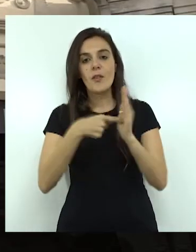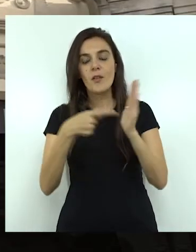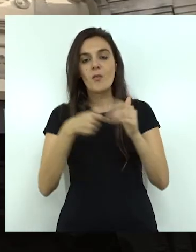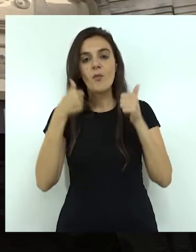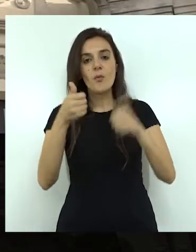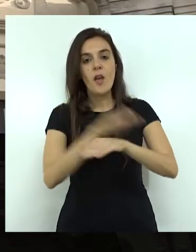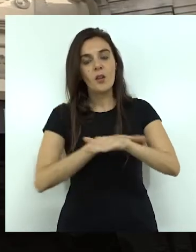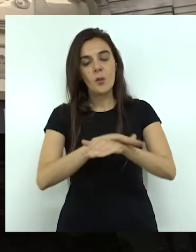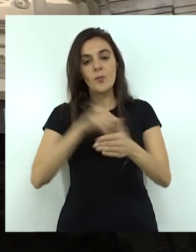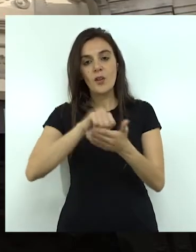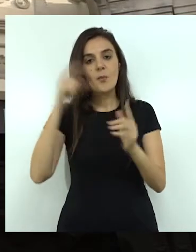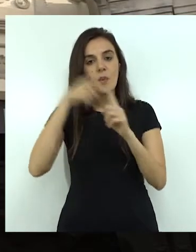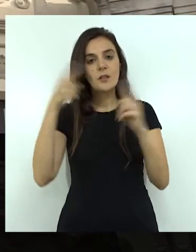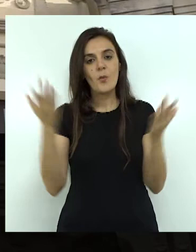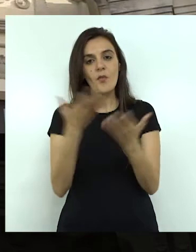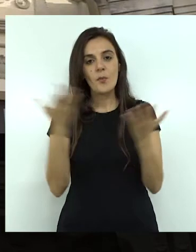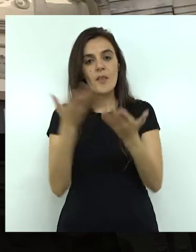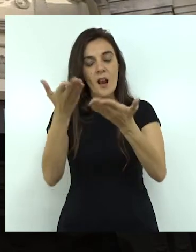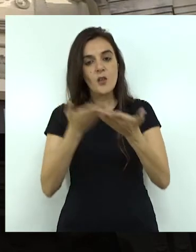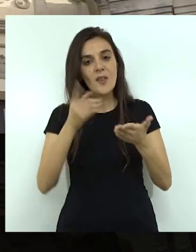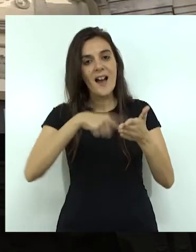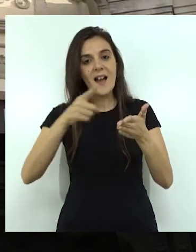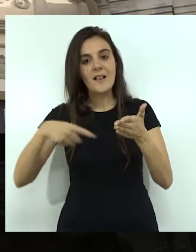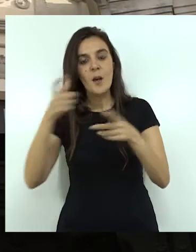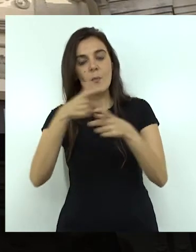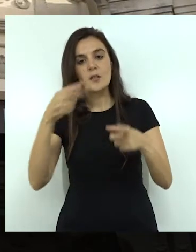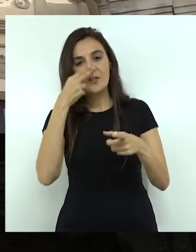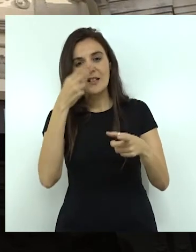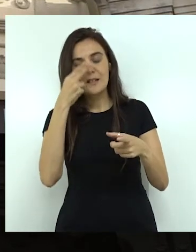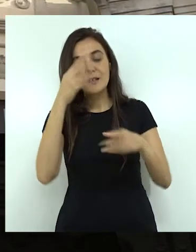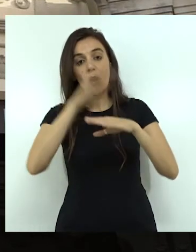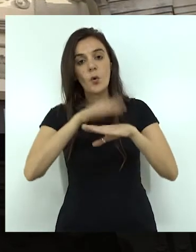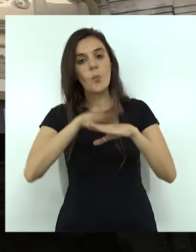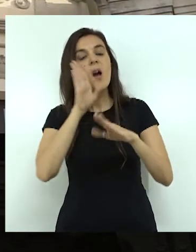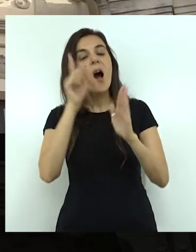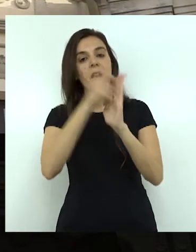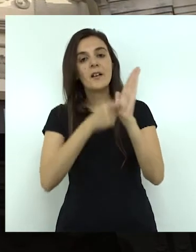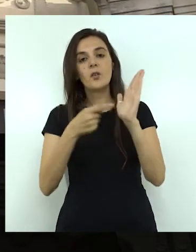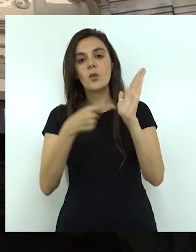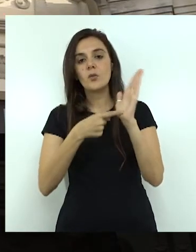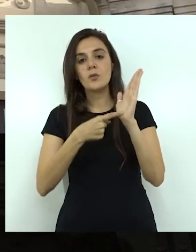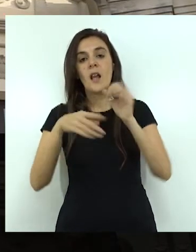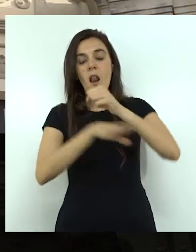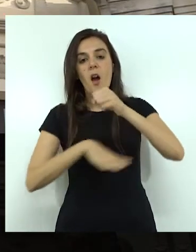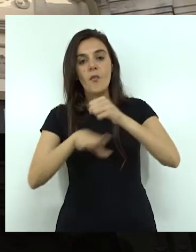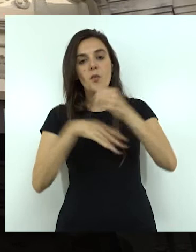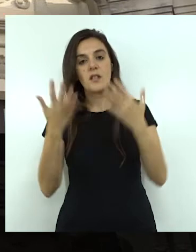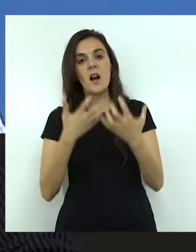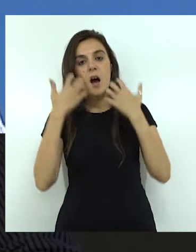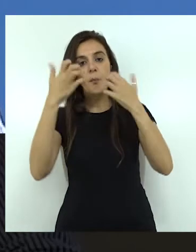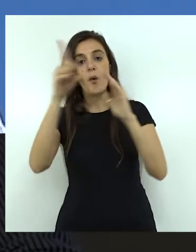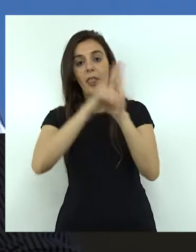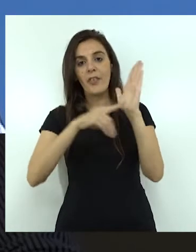del gobierno de la ciudad para fomentar las ayudas al alquiler para los interesados que cumplan los requisitos marcados en las bases aprobadas por decreto